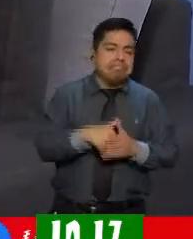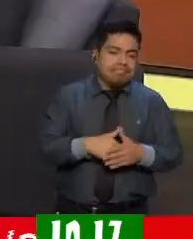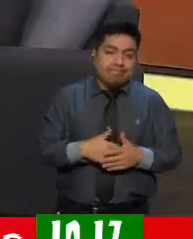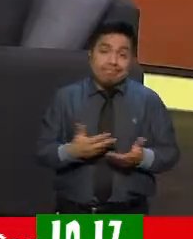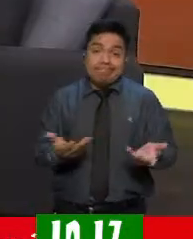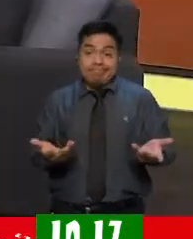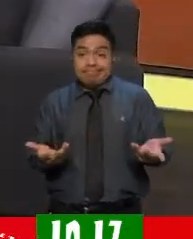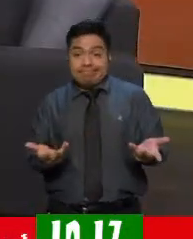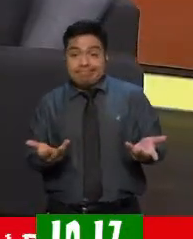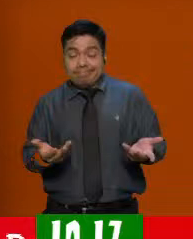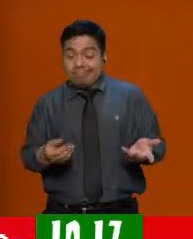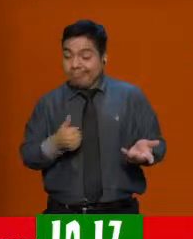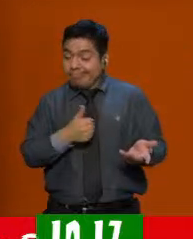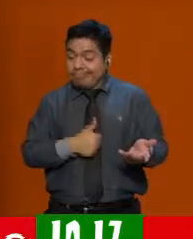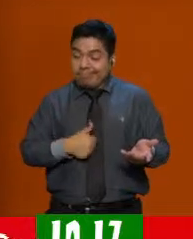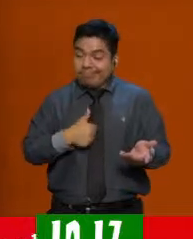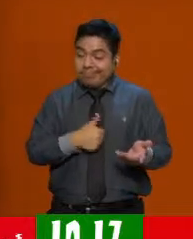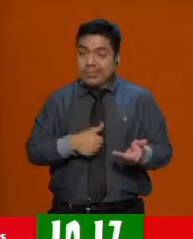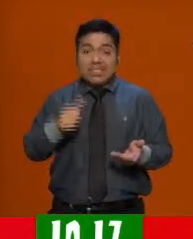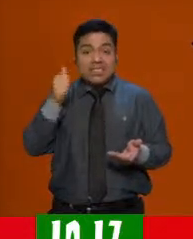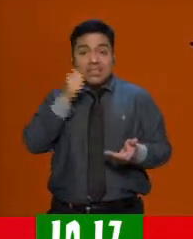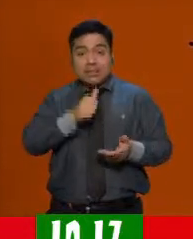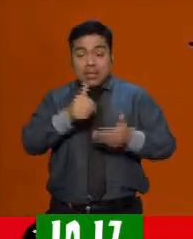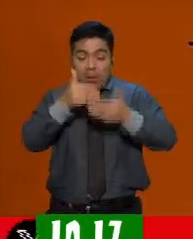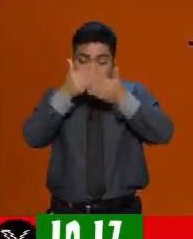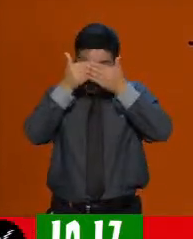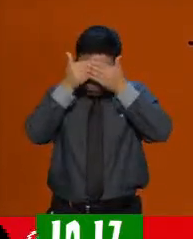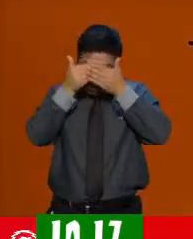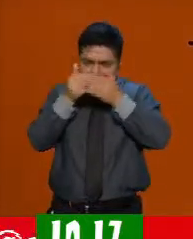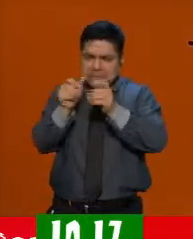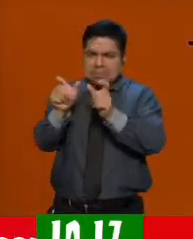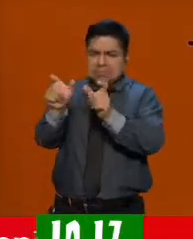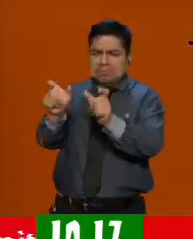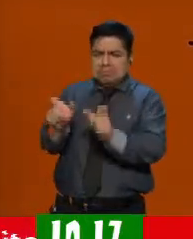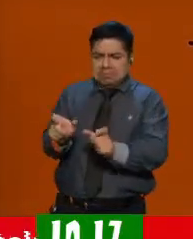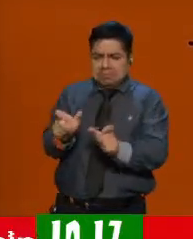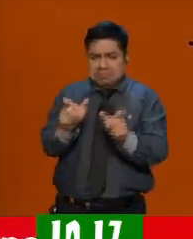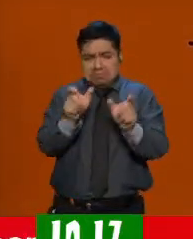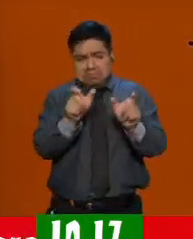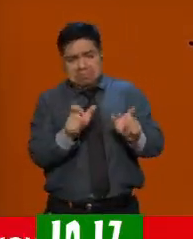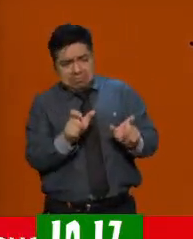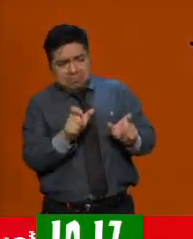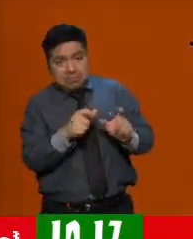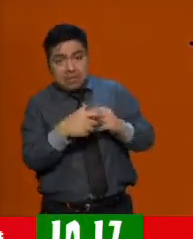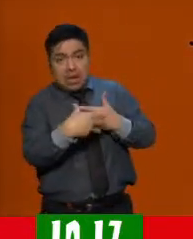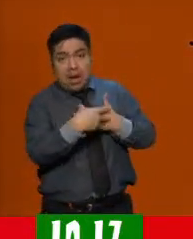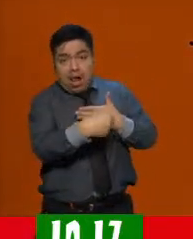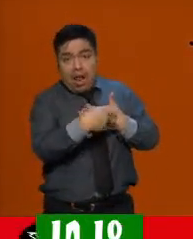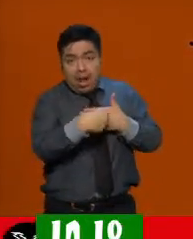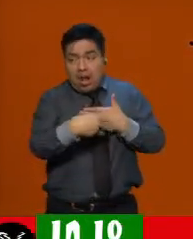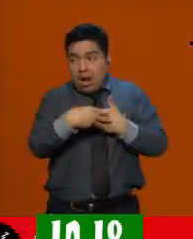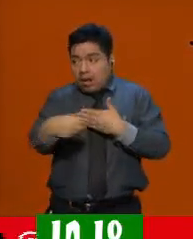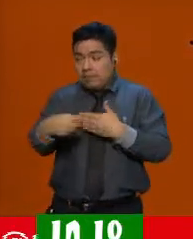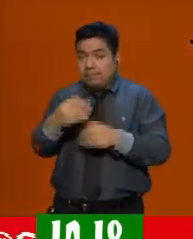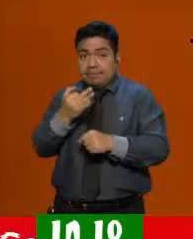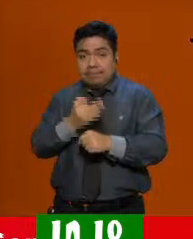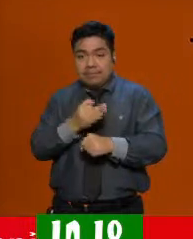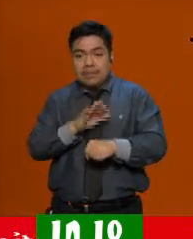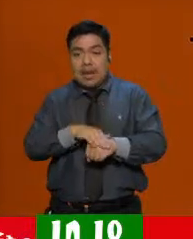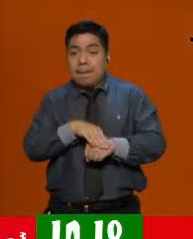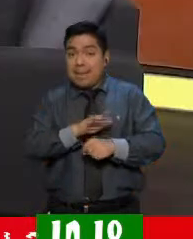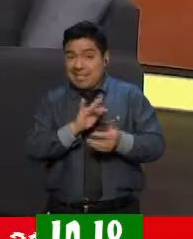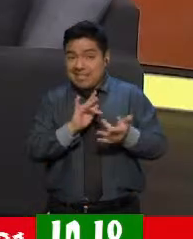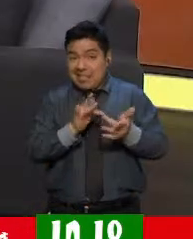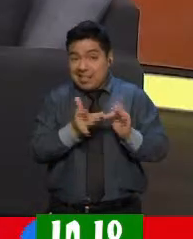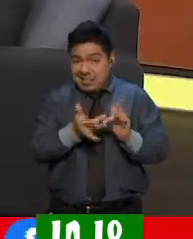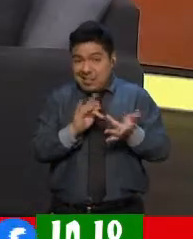pues es que manifiesta todos los prejuicios y estereotipos que tenemos y los vamos replicando, especialmente ahora que tenemos redes sociales y